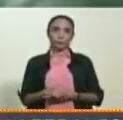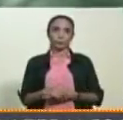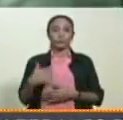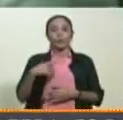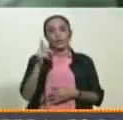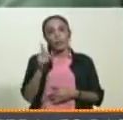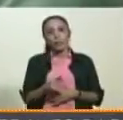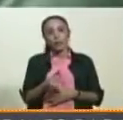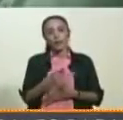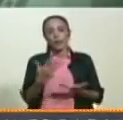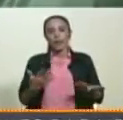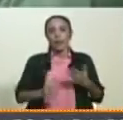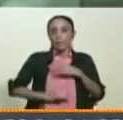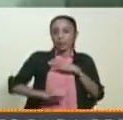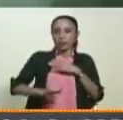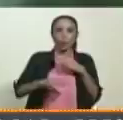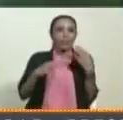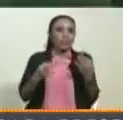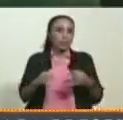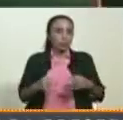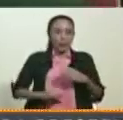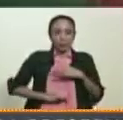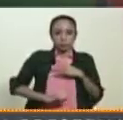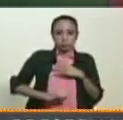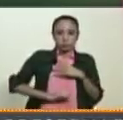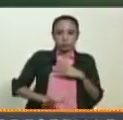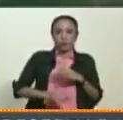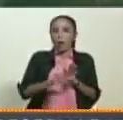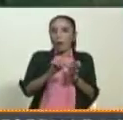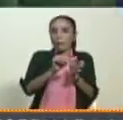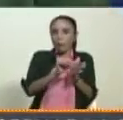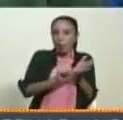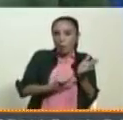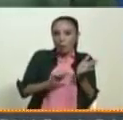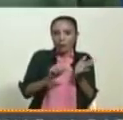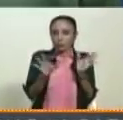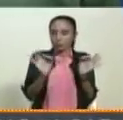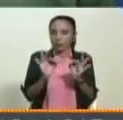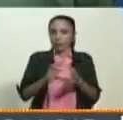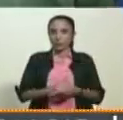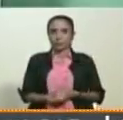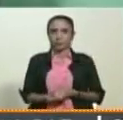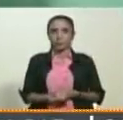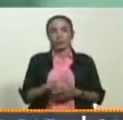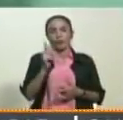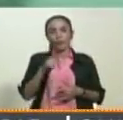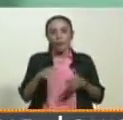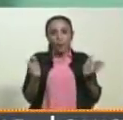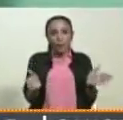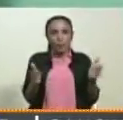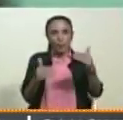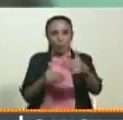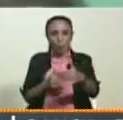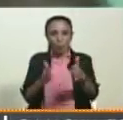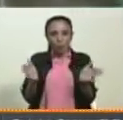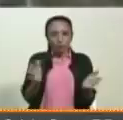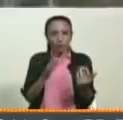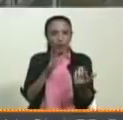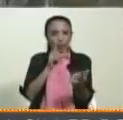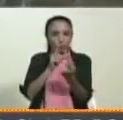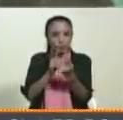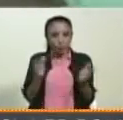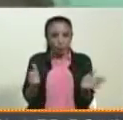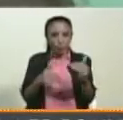natural. También contamos también de última generación, cervocunas o mesas de ojallo. Inmediatamente pasa